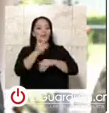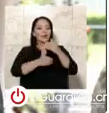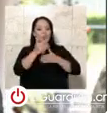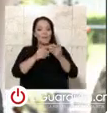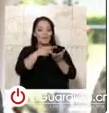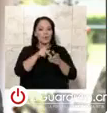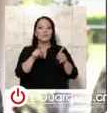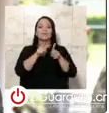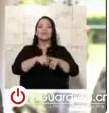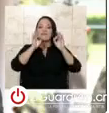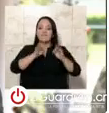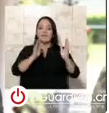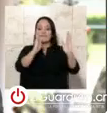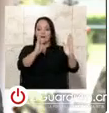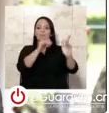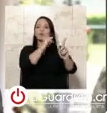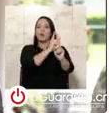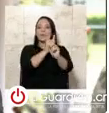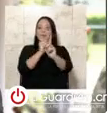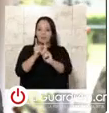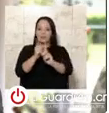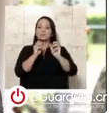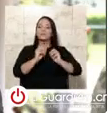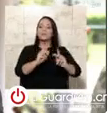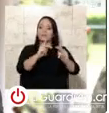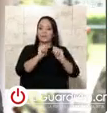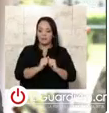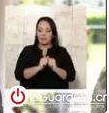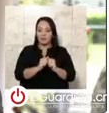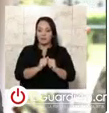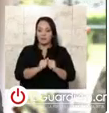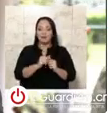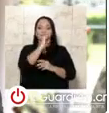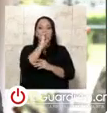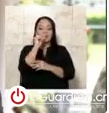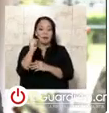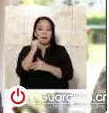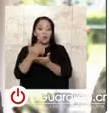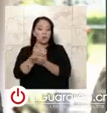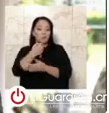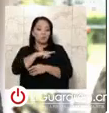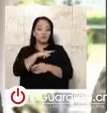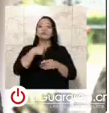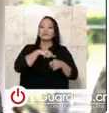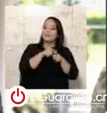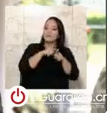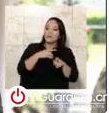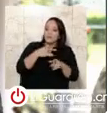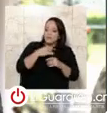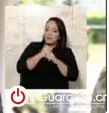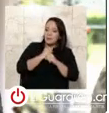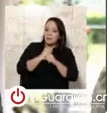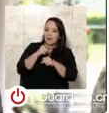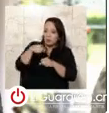es definir parámetros objetivos que puedan permitirle tanto a la Caja cobrarnos como a nosotros tener certeza de que lo que nos está